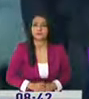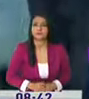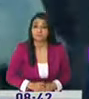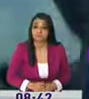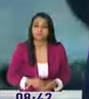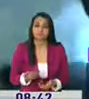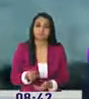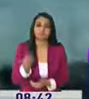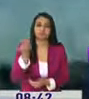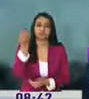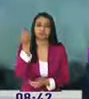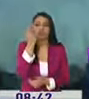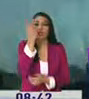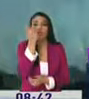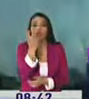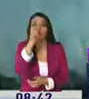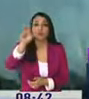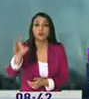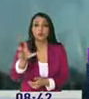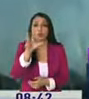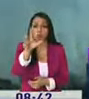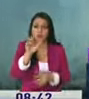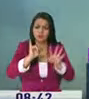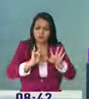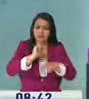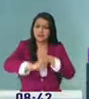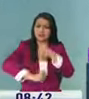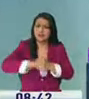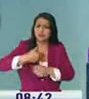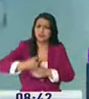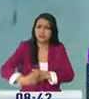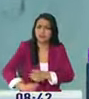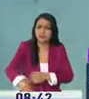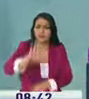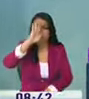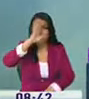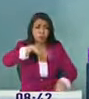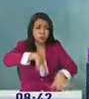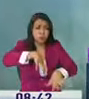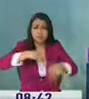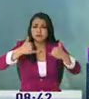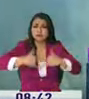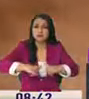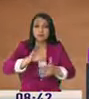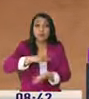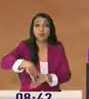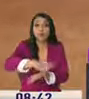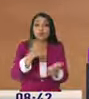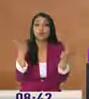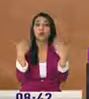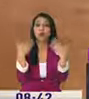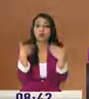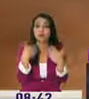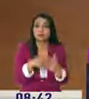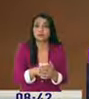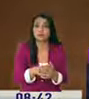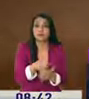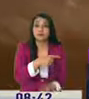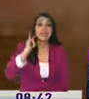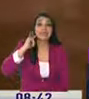El pasado 12 de julio, 6 años después, la policía montó un operativo en Flor de Bastión, de donde se dijo